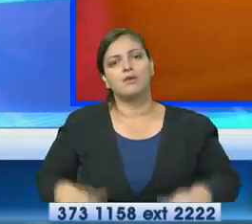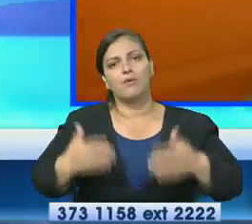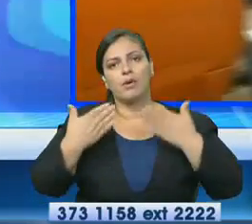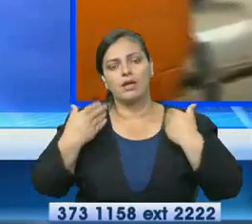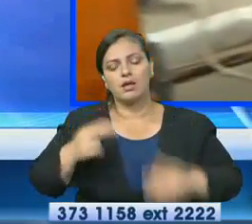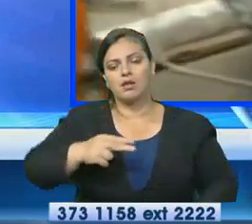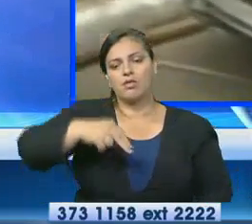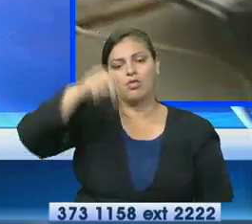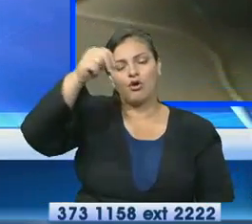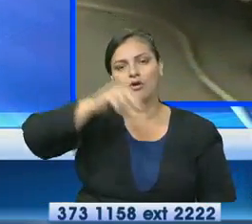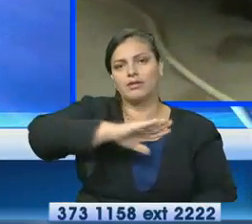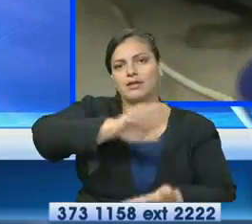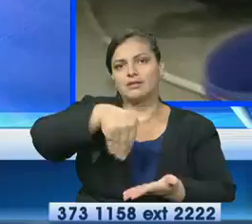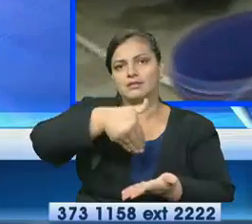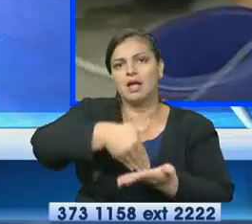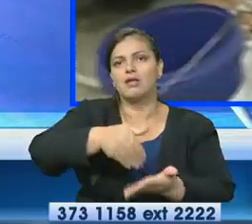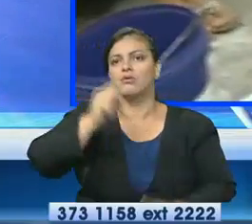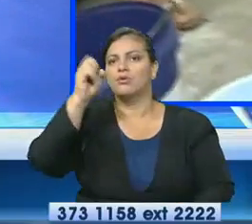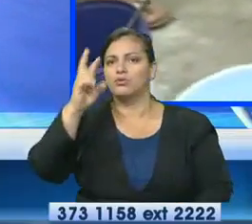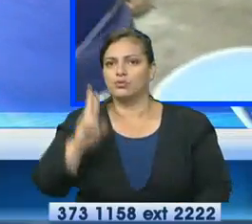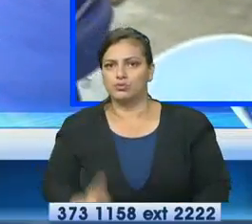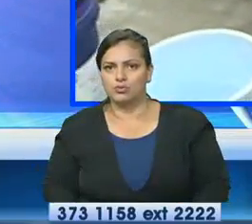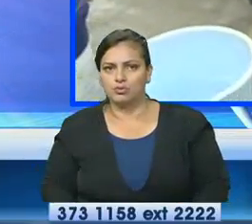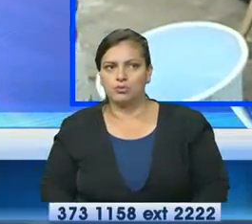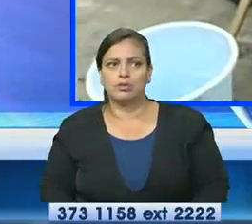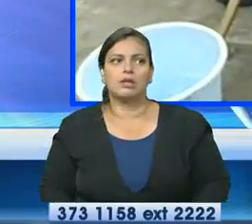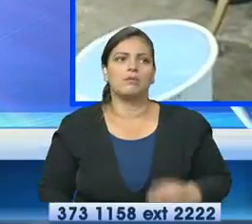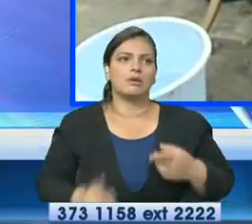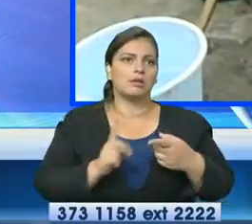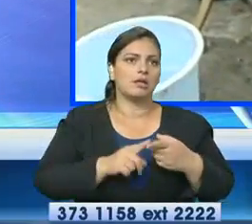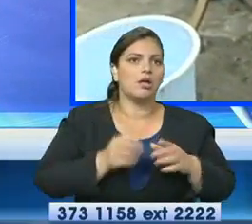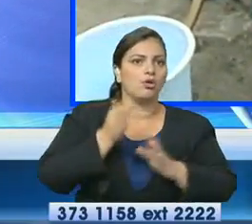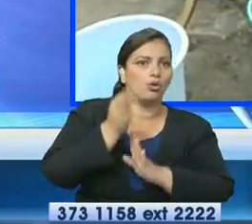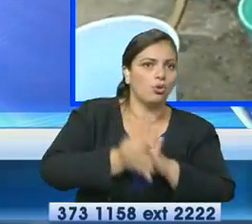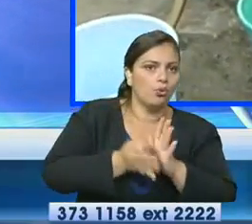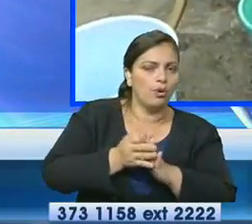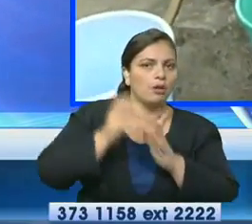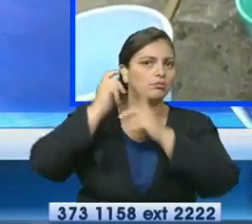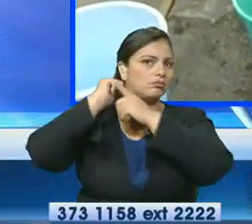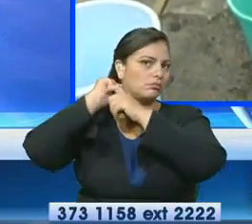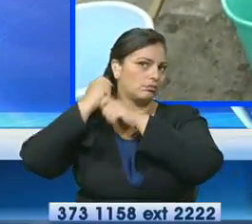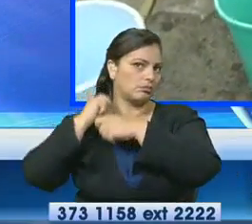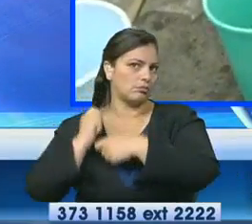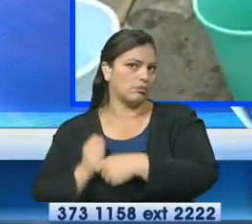de Guayaquil y también en tres cantones aledaños. Ahí vemos a las personas pues que se están abasteciendo con el líquido.